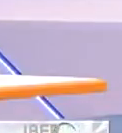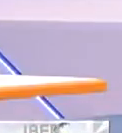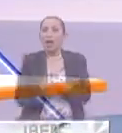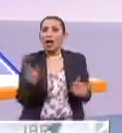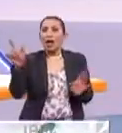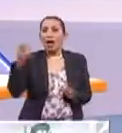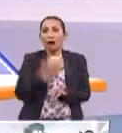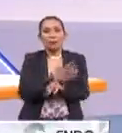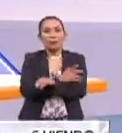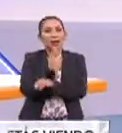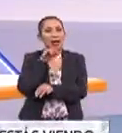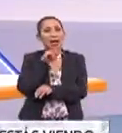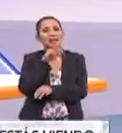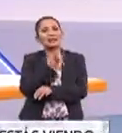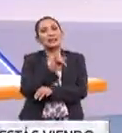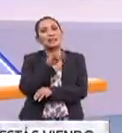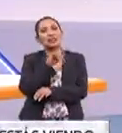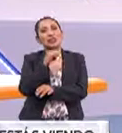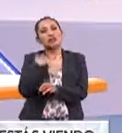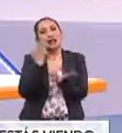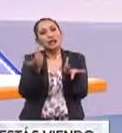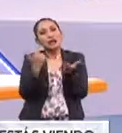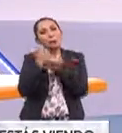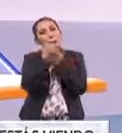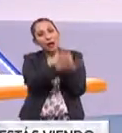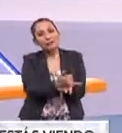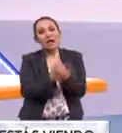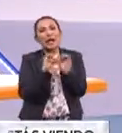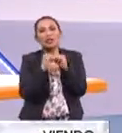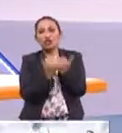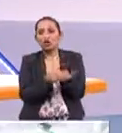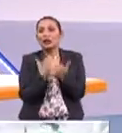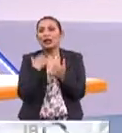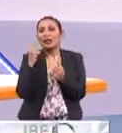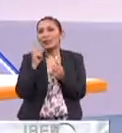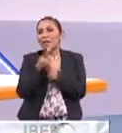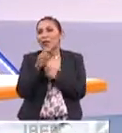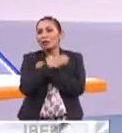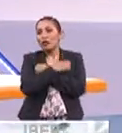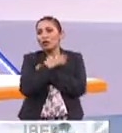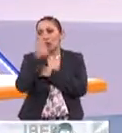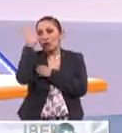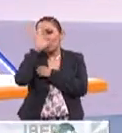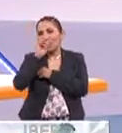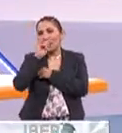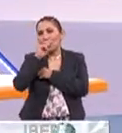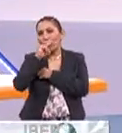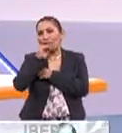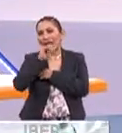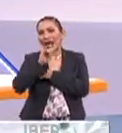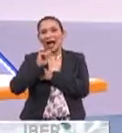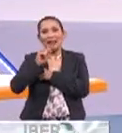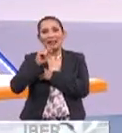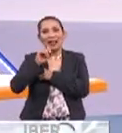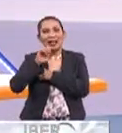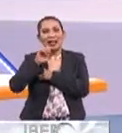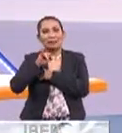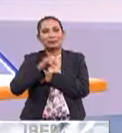Vamos ahora con nuestra compañera Nancy Mendoza. Ella nos tiene la colaboración de la Asociación de las Televisiones Educativas y Culturales Iberoamericanas,